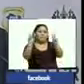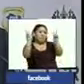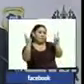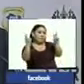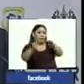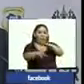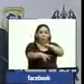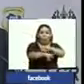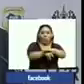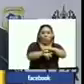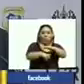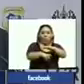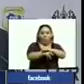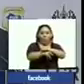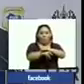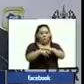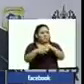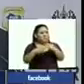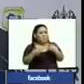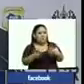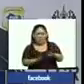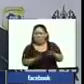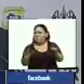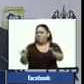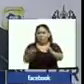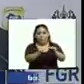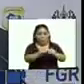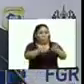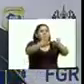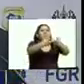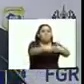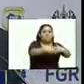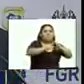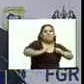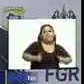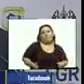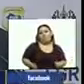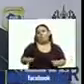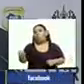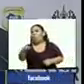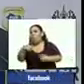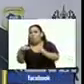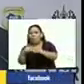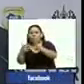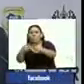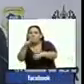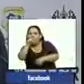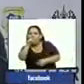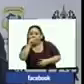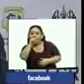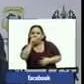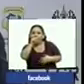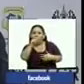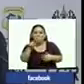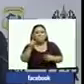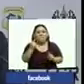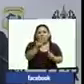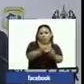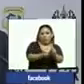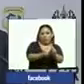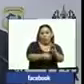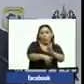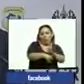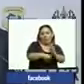está inquistada tanto en el sector público, pero también hay corrupción en el sector privado. Para un corrupto se